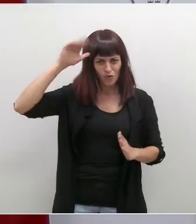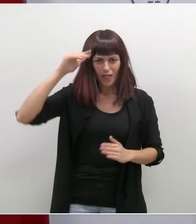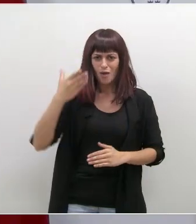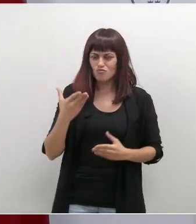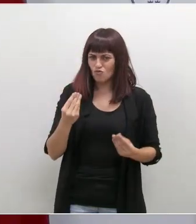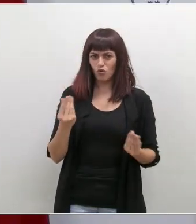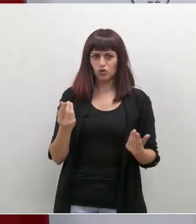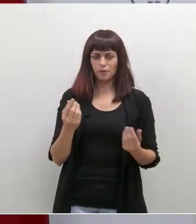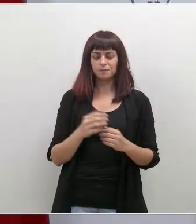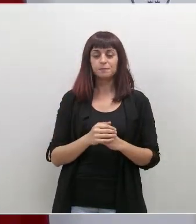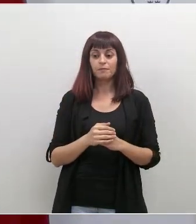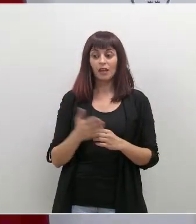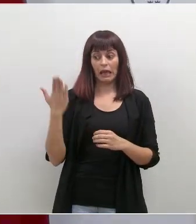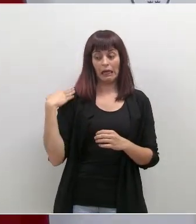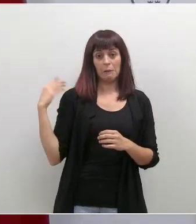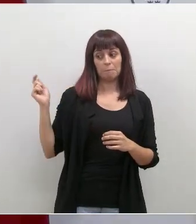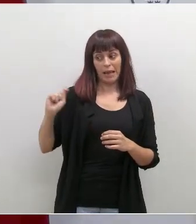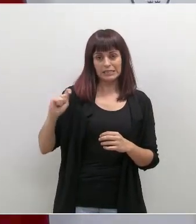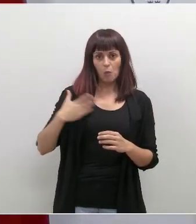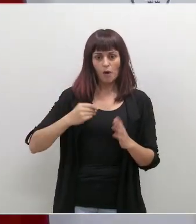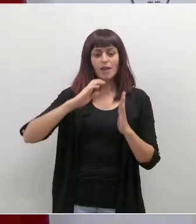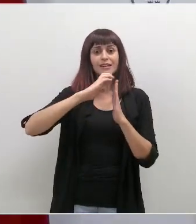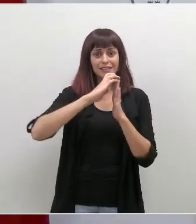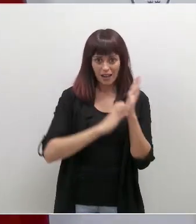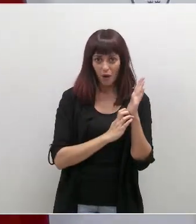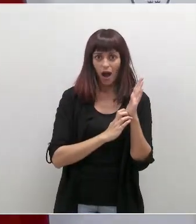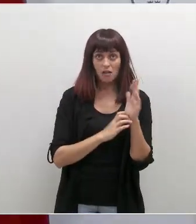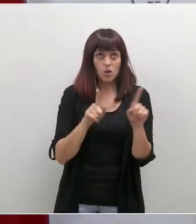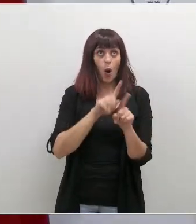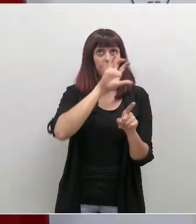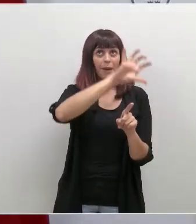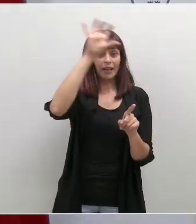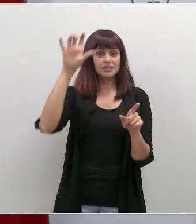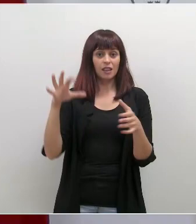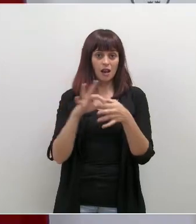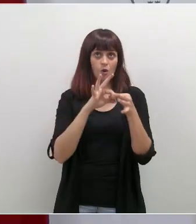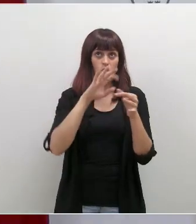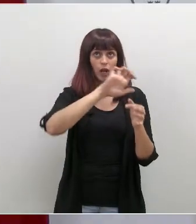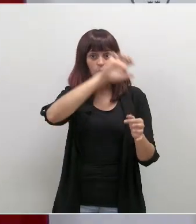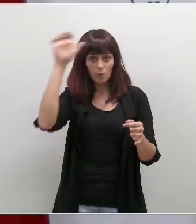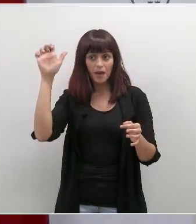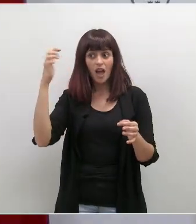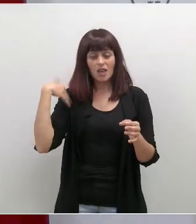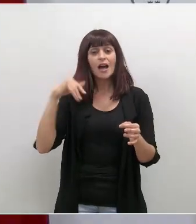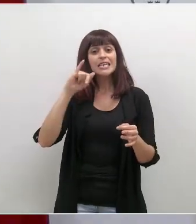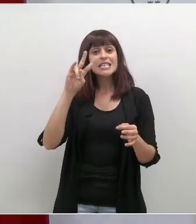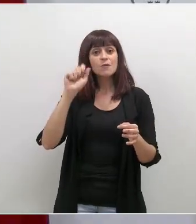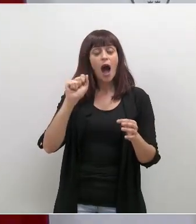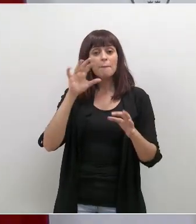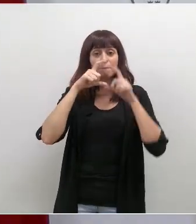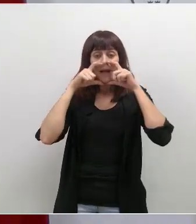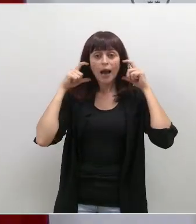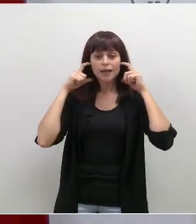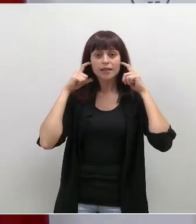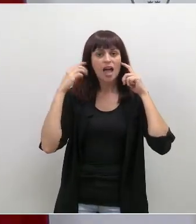hecho, hace ya 6 meses que podía haber acometido esa rebaja, como muchos otros países de la Unión Europea, en los que el IVA de las mascarillas incluso